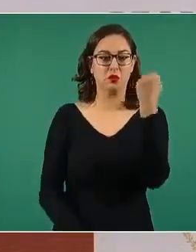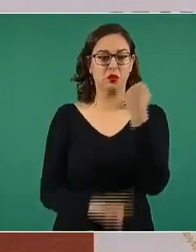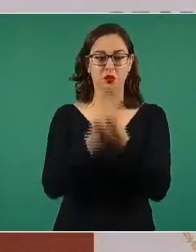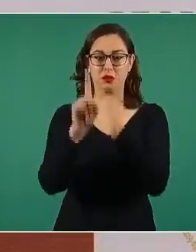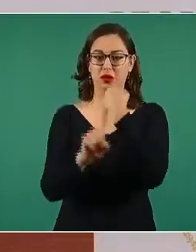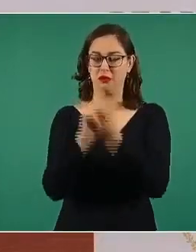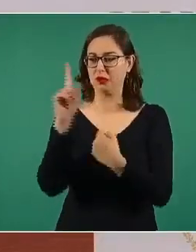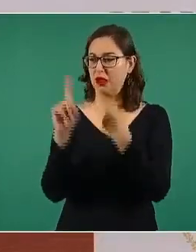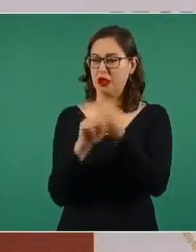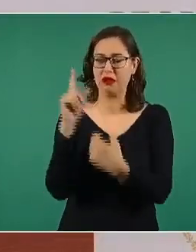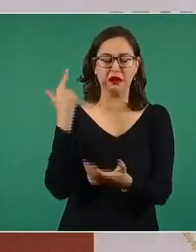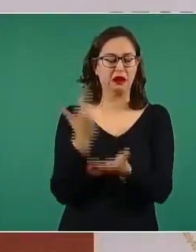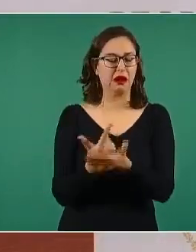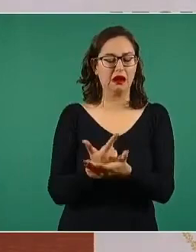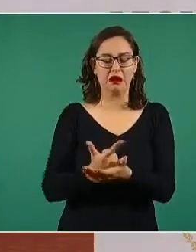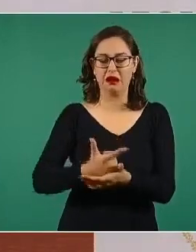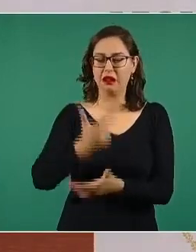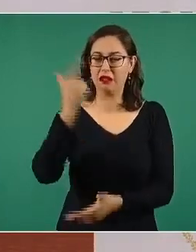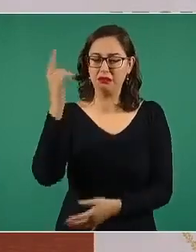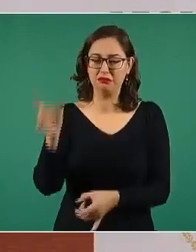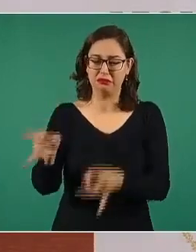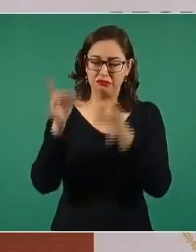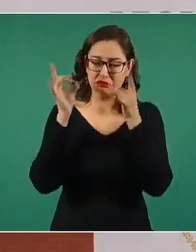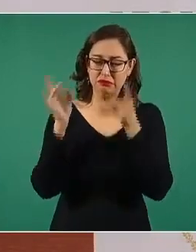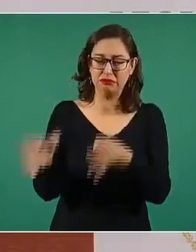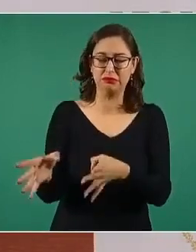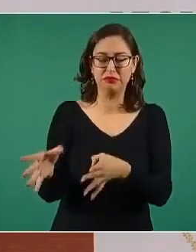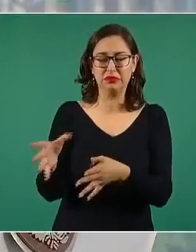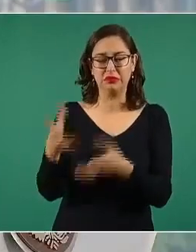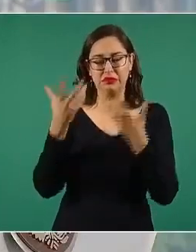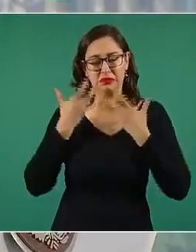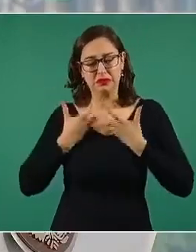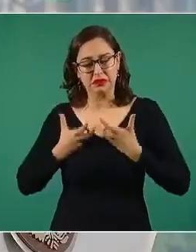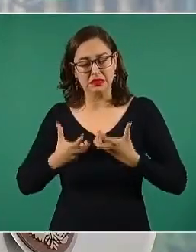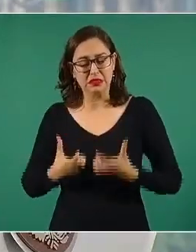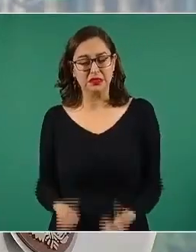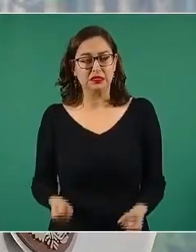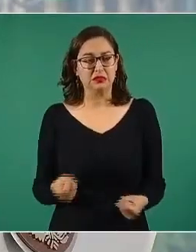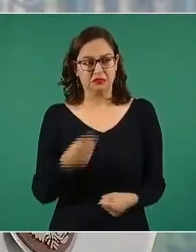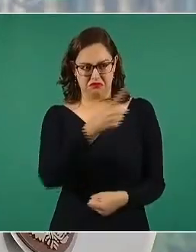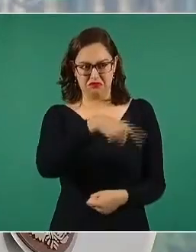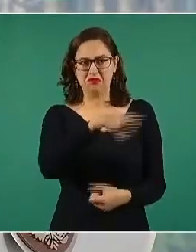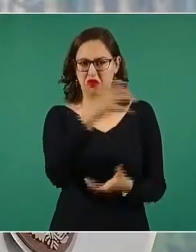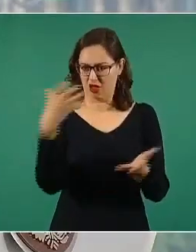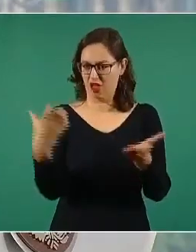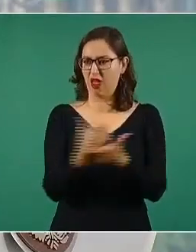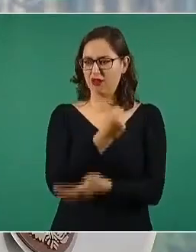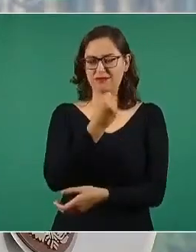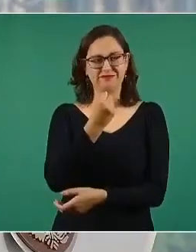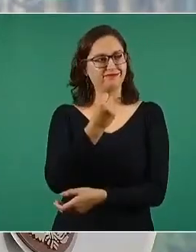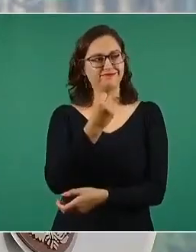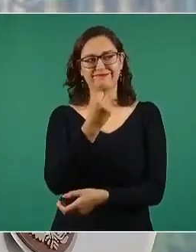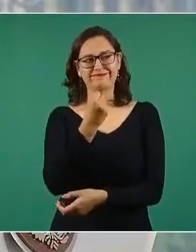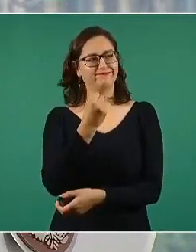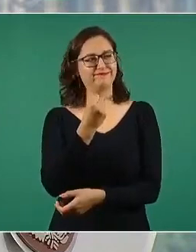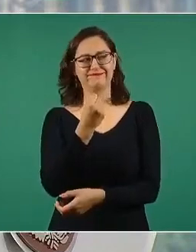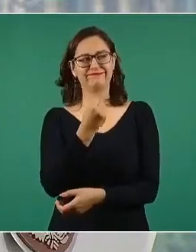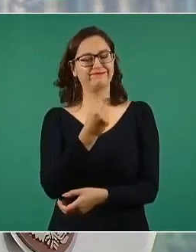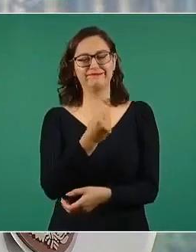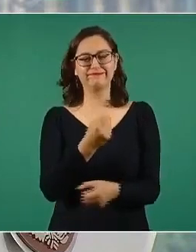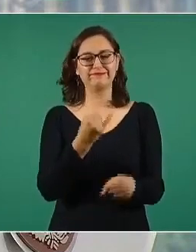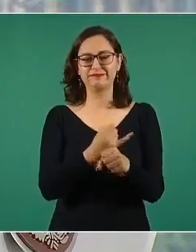una derrota lacerante y también a una victoria incontestable. La llamada conquista